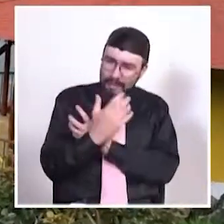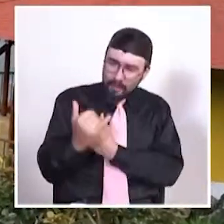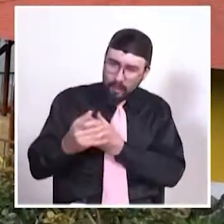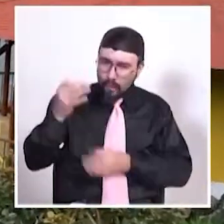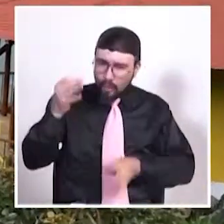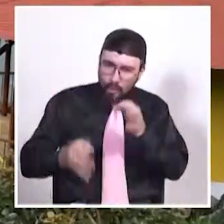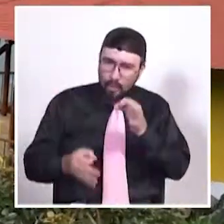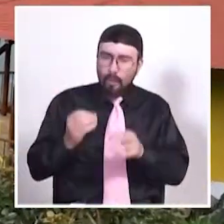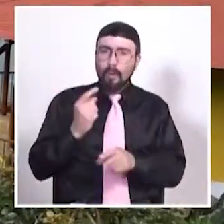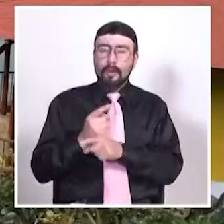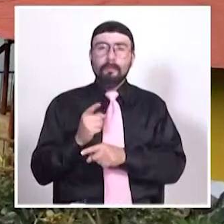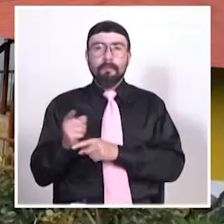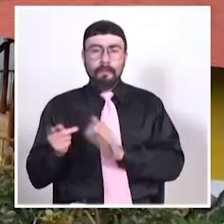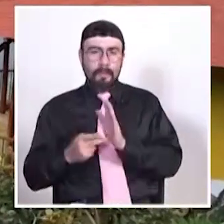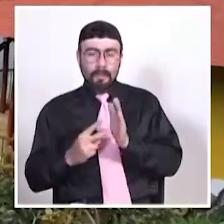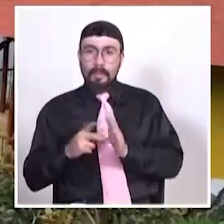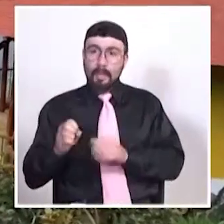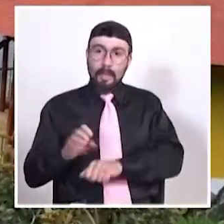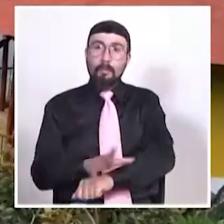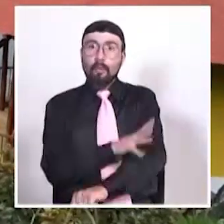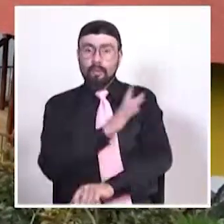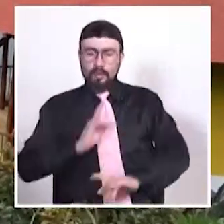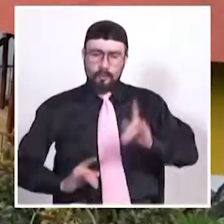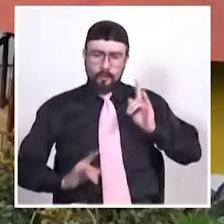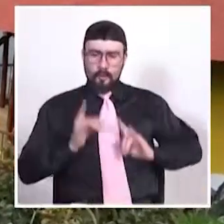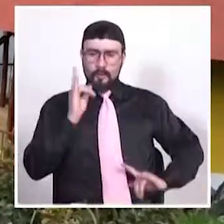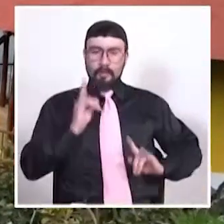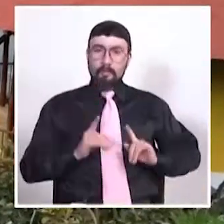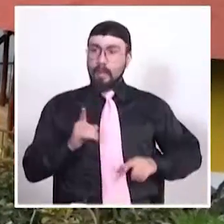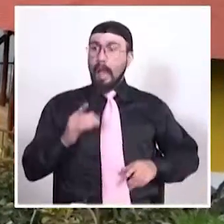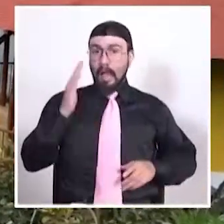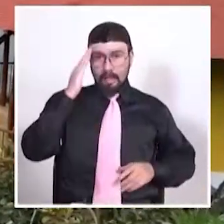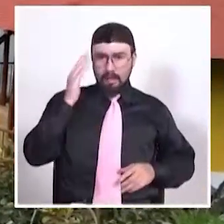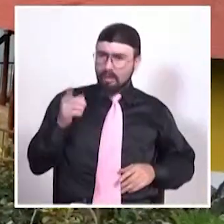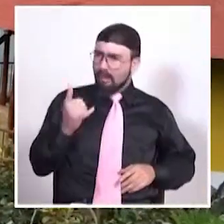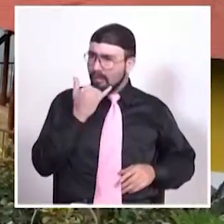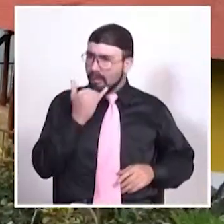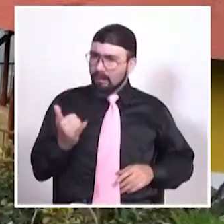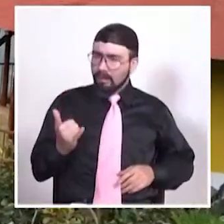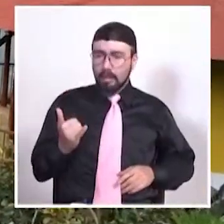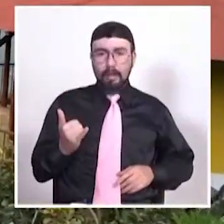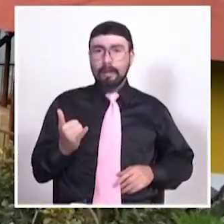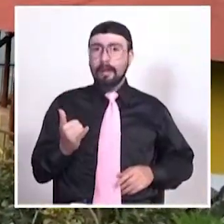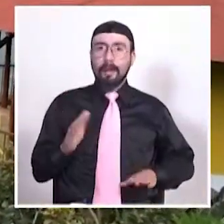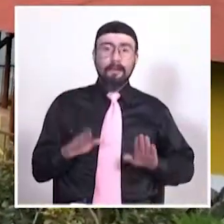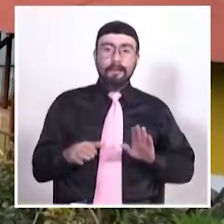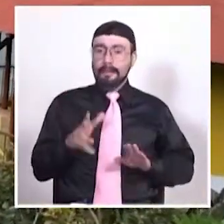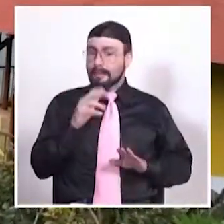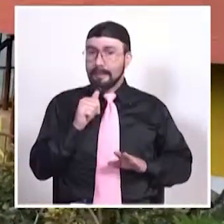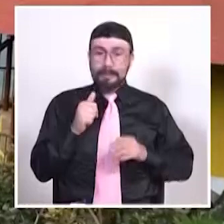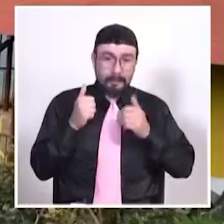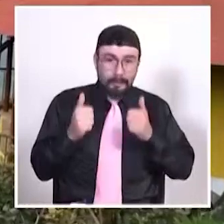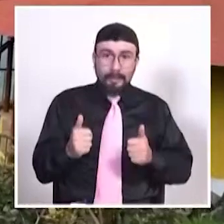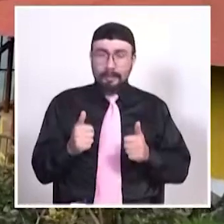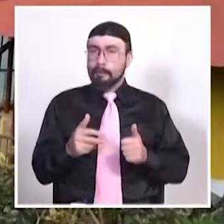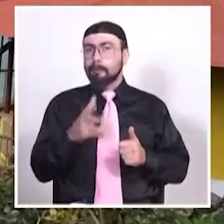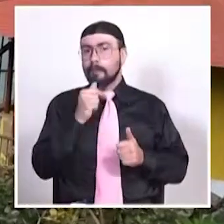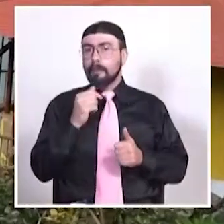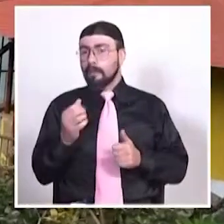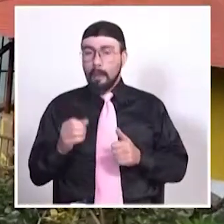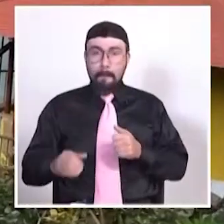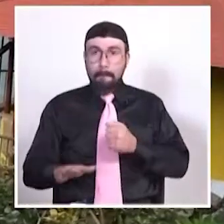es la bioquímica de las emociones. Y aunque sabemos qué ocurre, no las utilizamos también como una base para